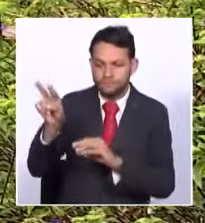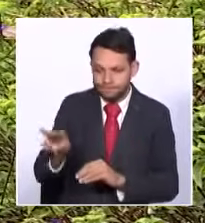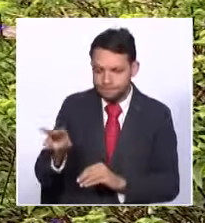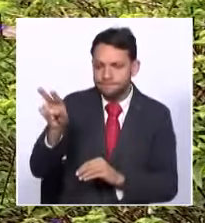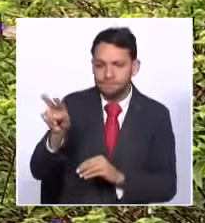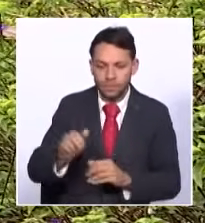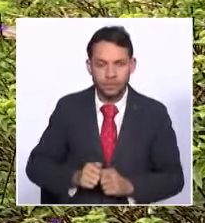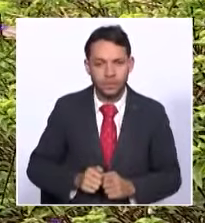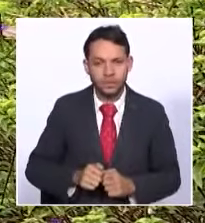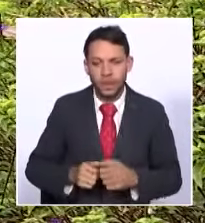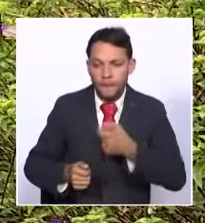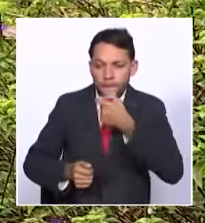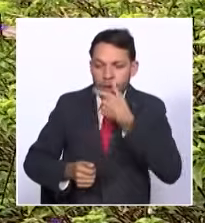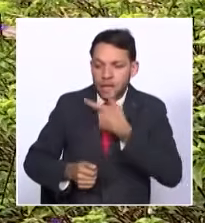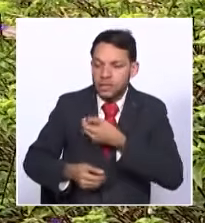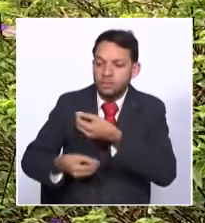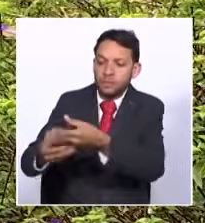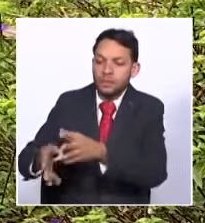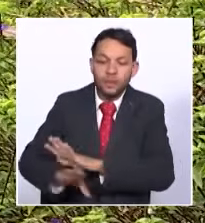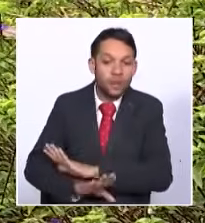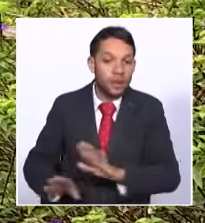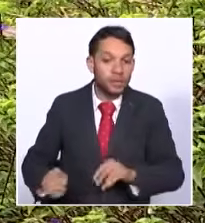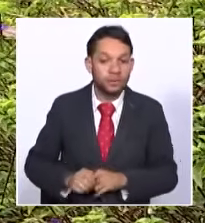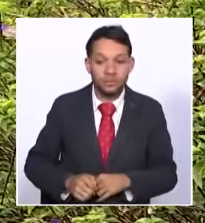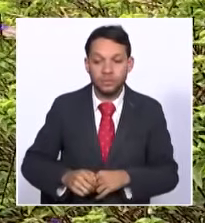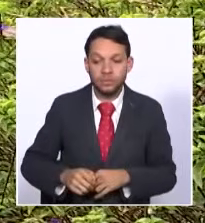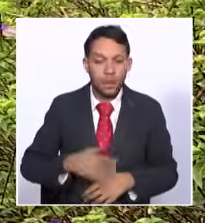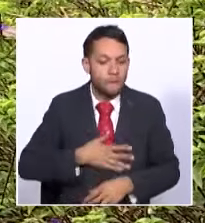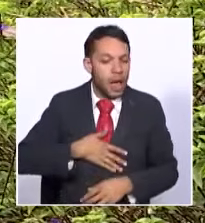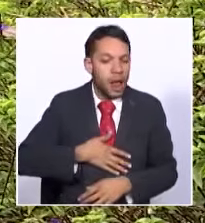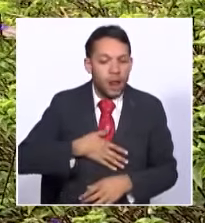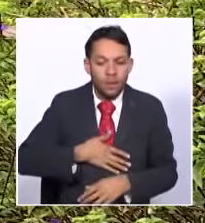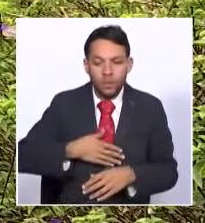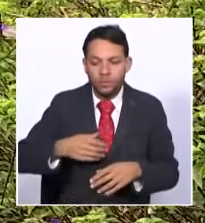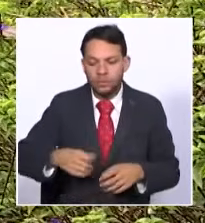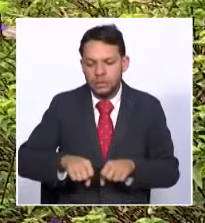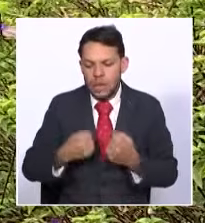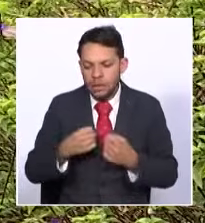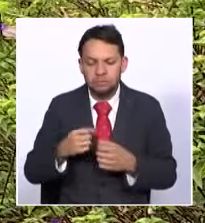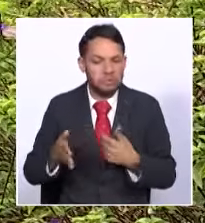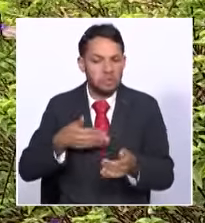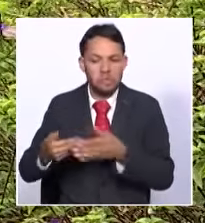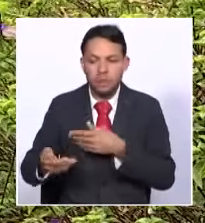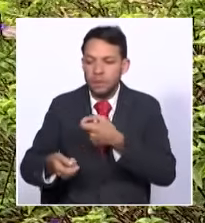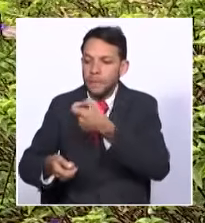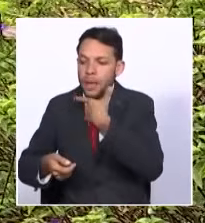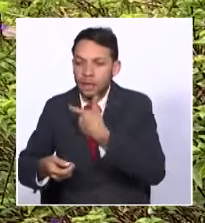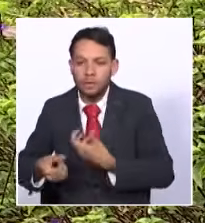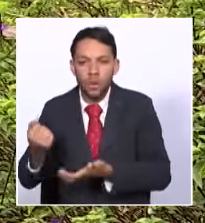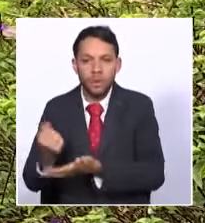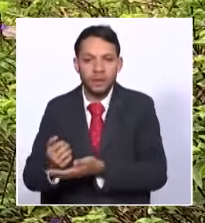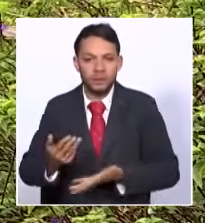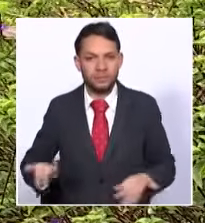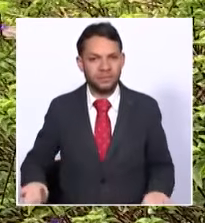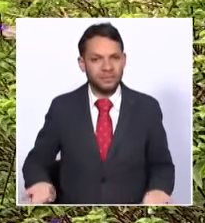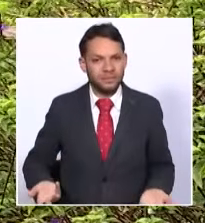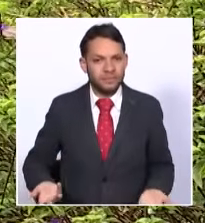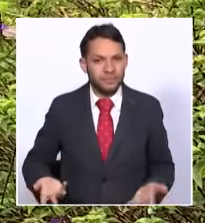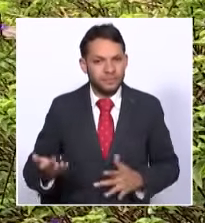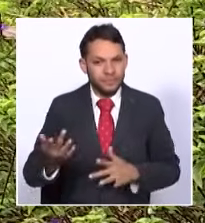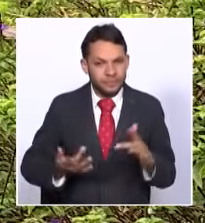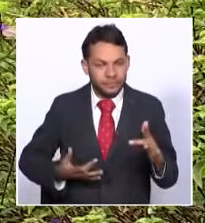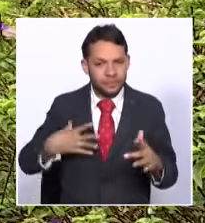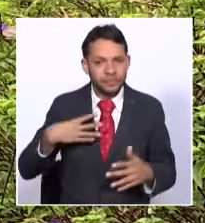Tómese eso, es que me cae muy mal, no lo tolero, no, tómeselo. Entonces, en esa parte